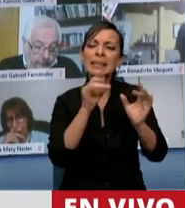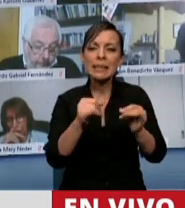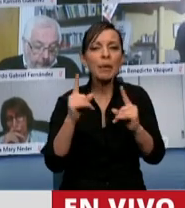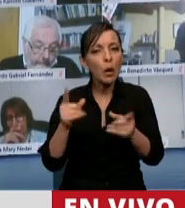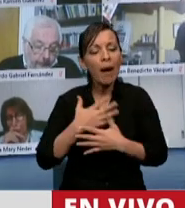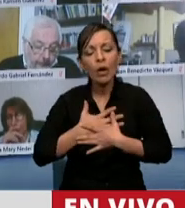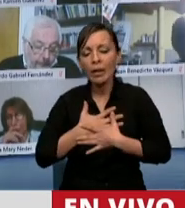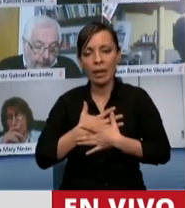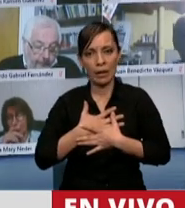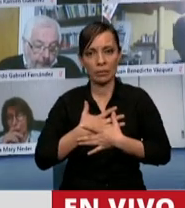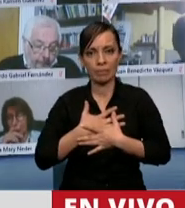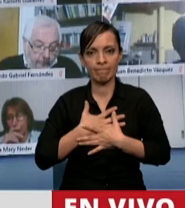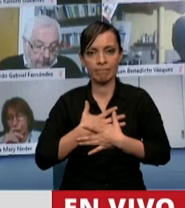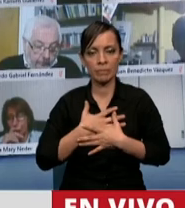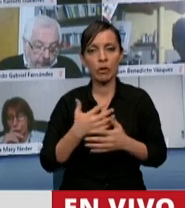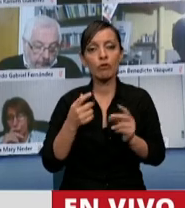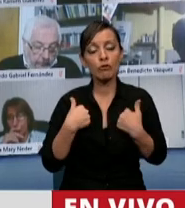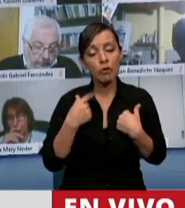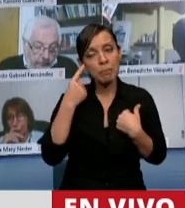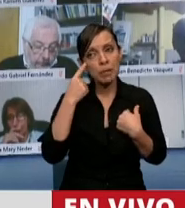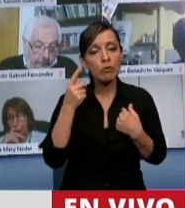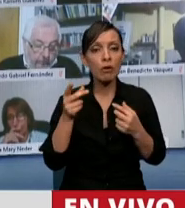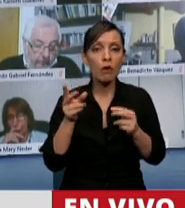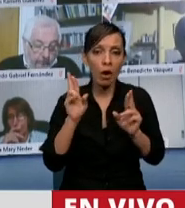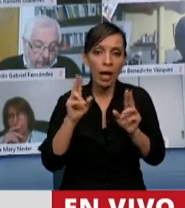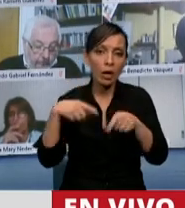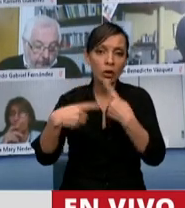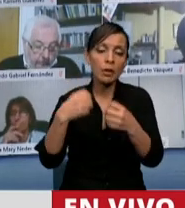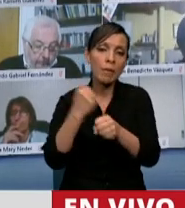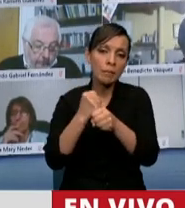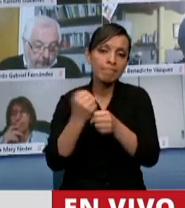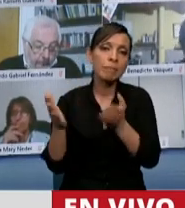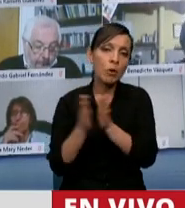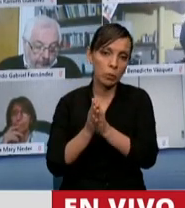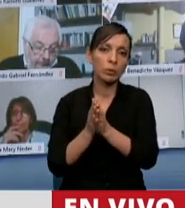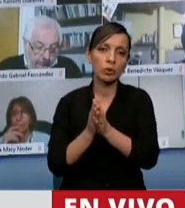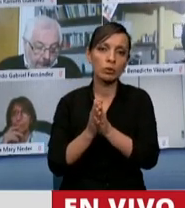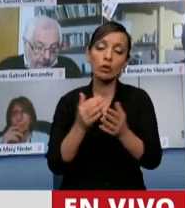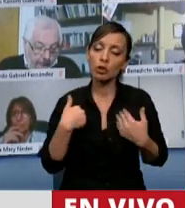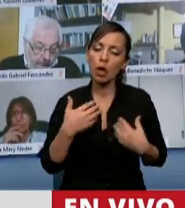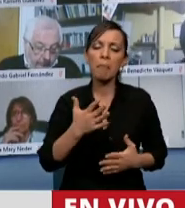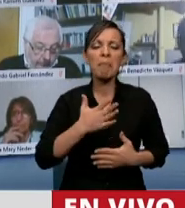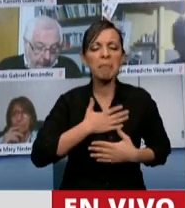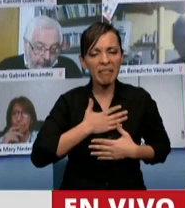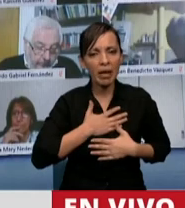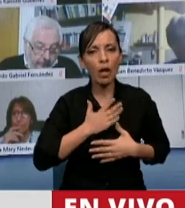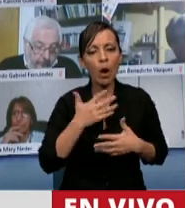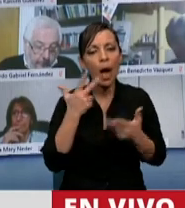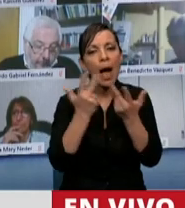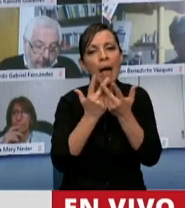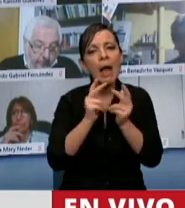no me gustaría seguir compartiendo la cámara con ellos prefiero hablar de esta manera